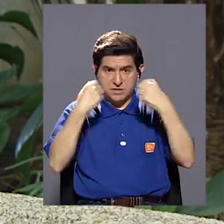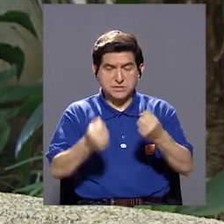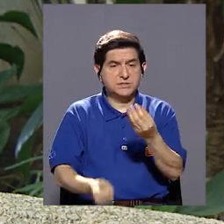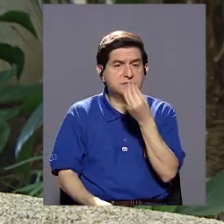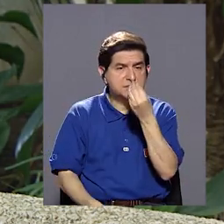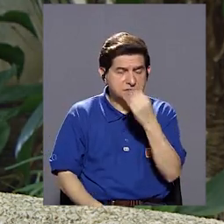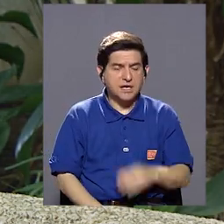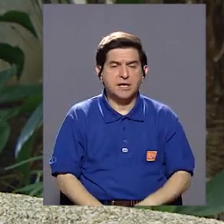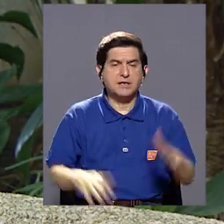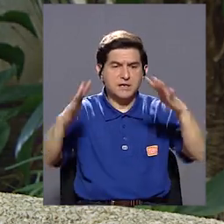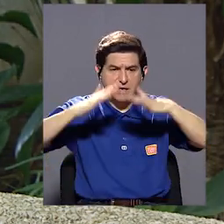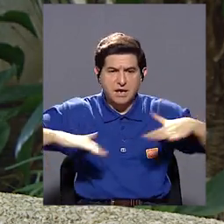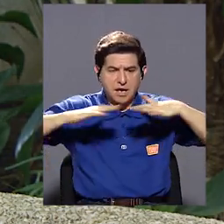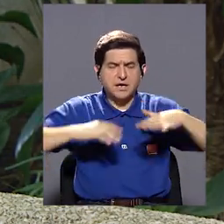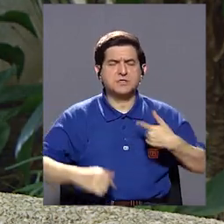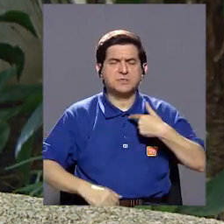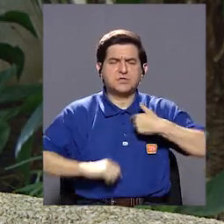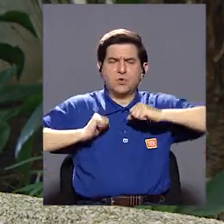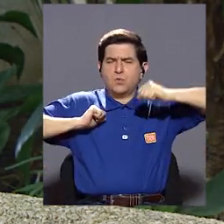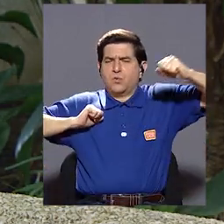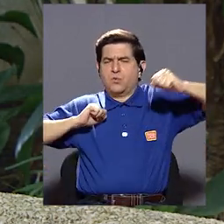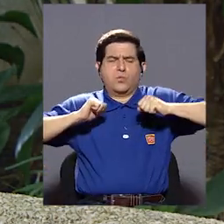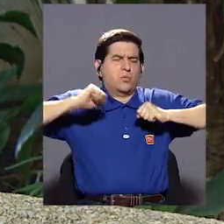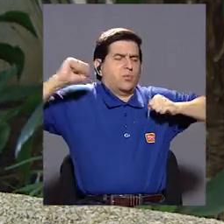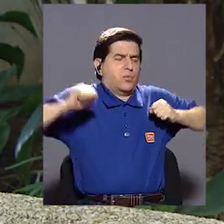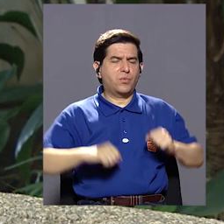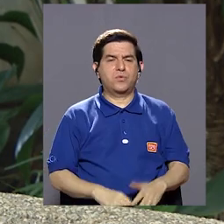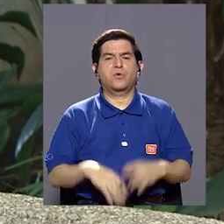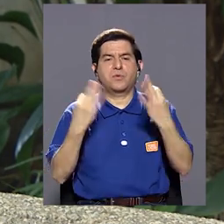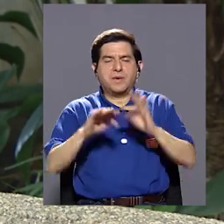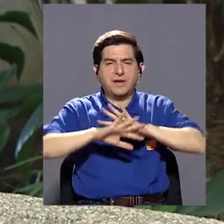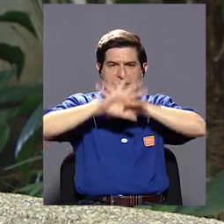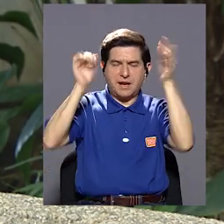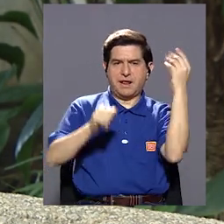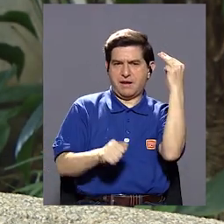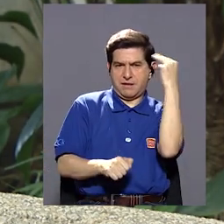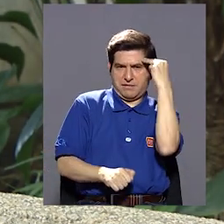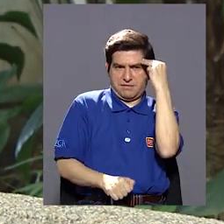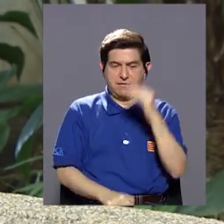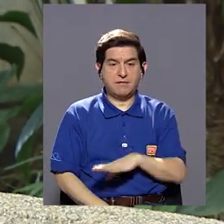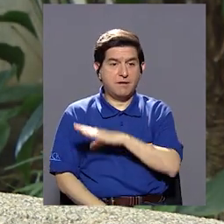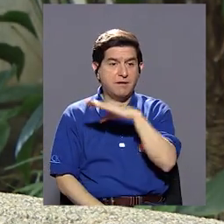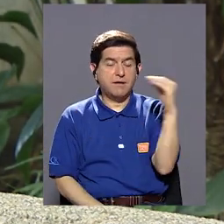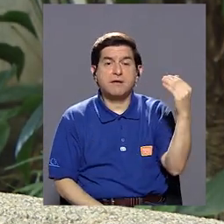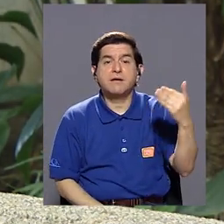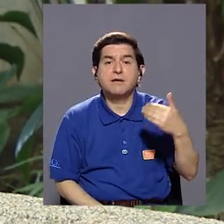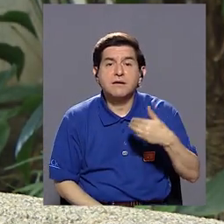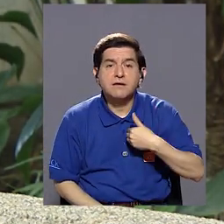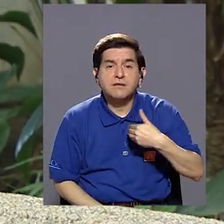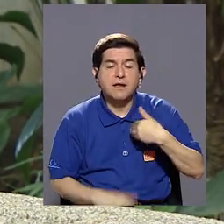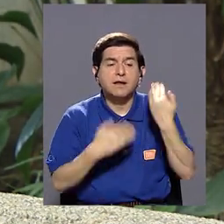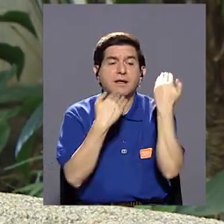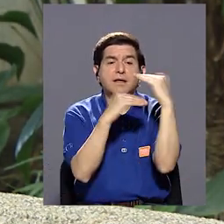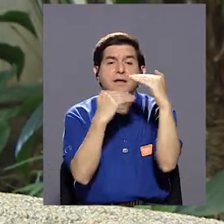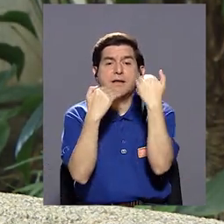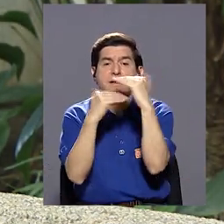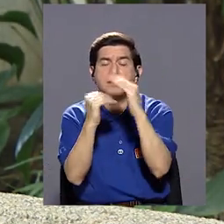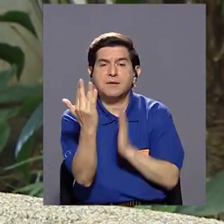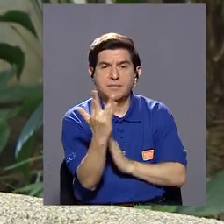alimentación saludable, los espacios como para poderse estirar y despejar y demás. Y también cuando